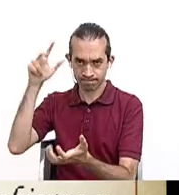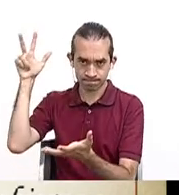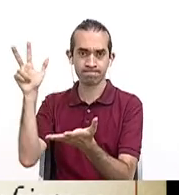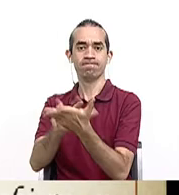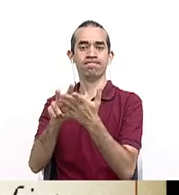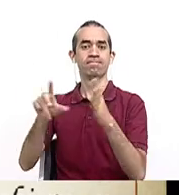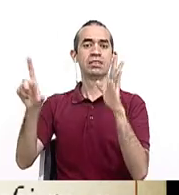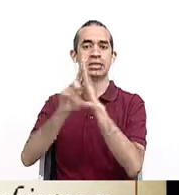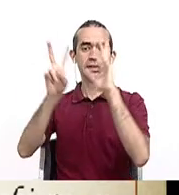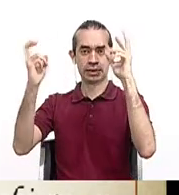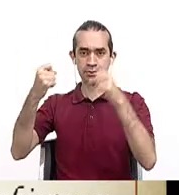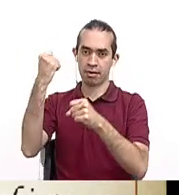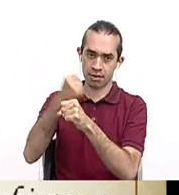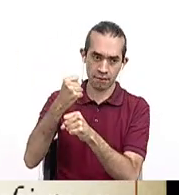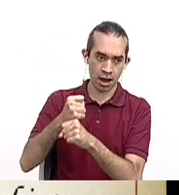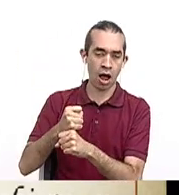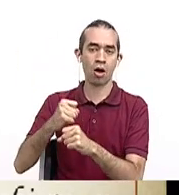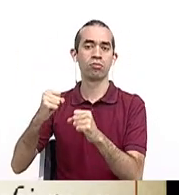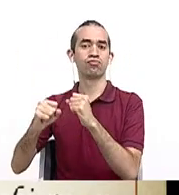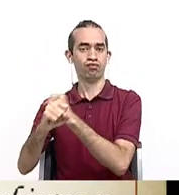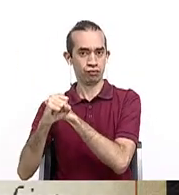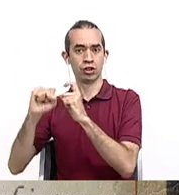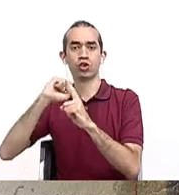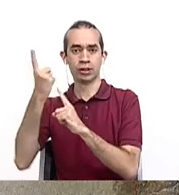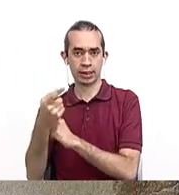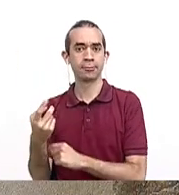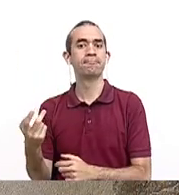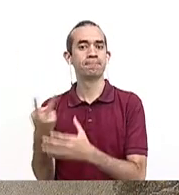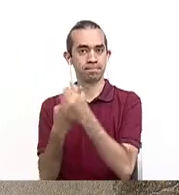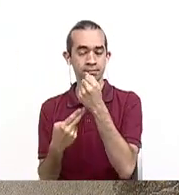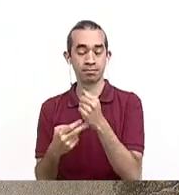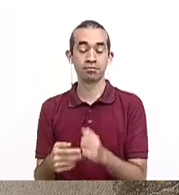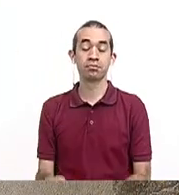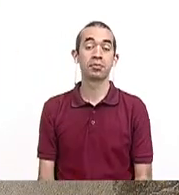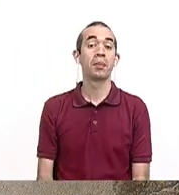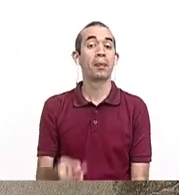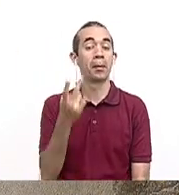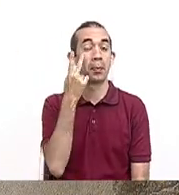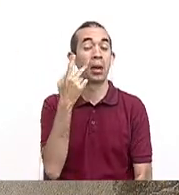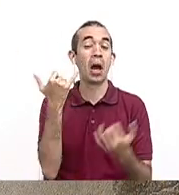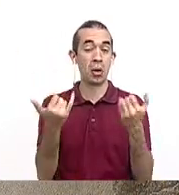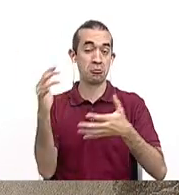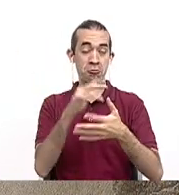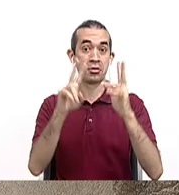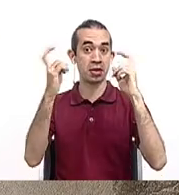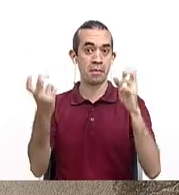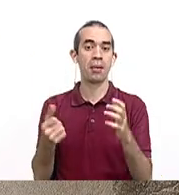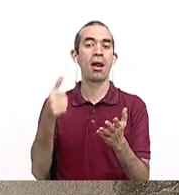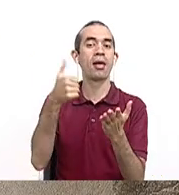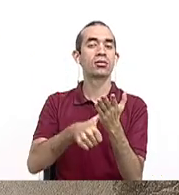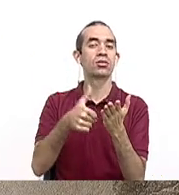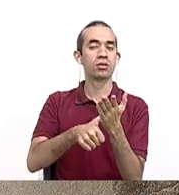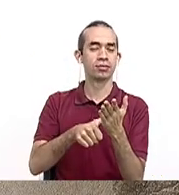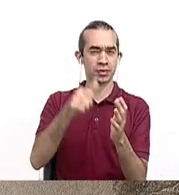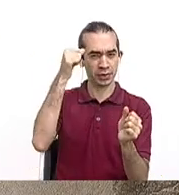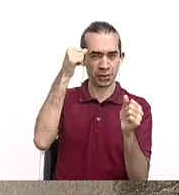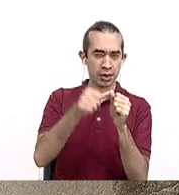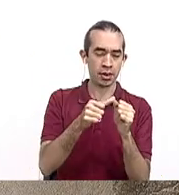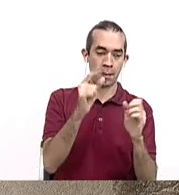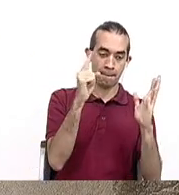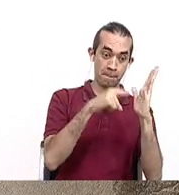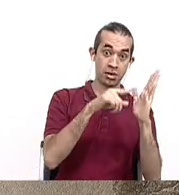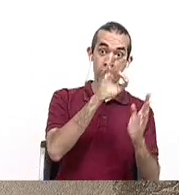de trabajo vamos entonces con la elección del 44 qué les parece calderón gobierna del 40 al